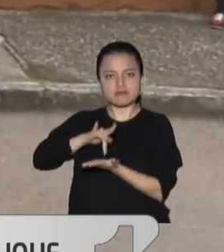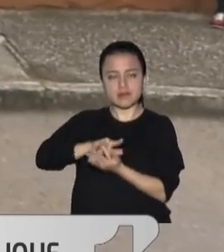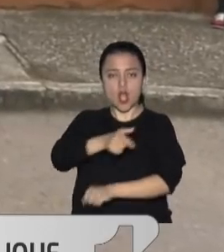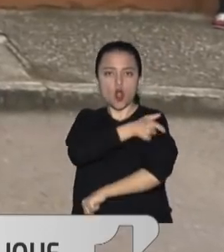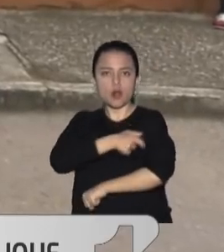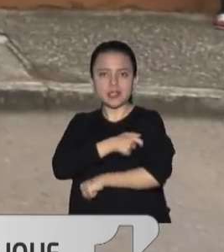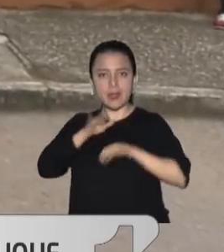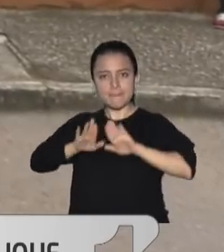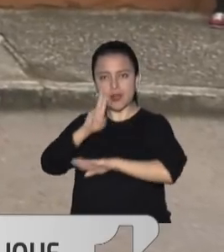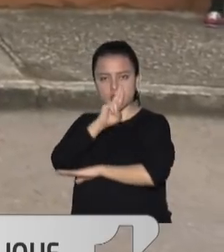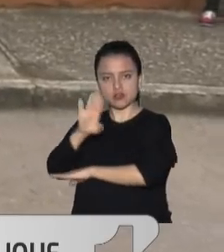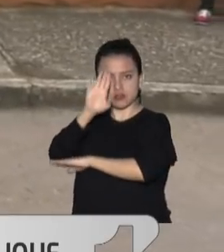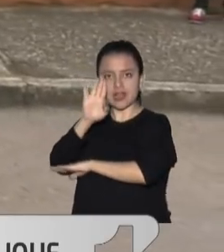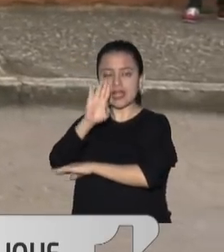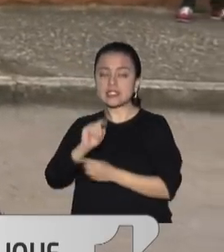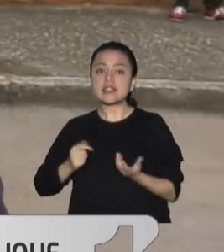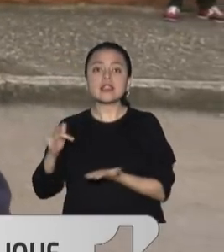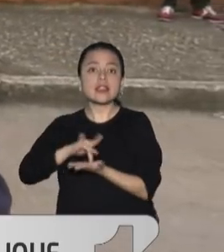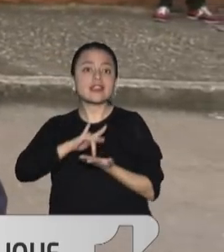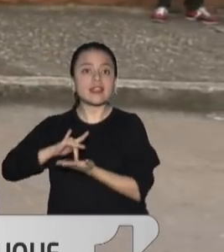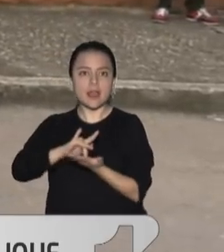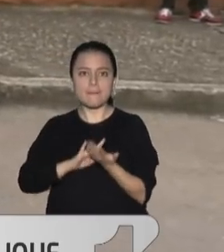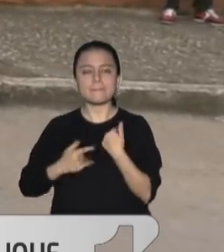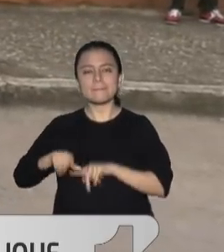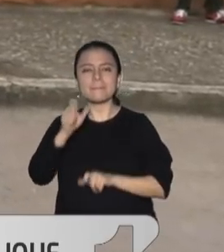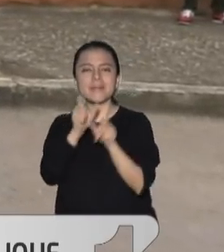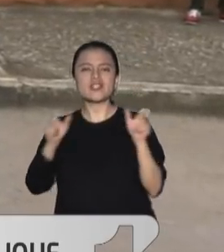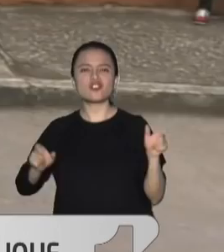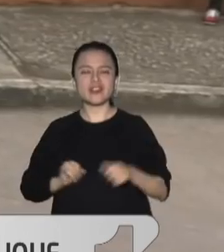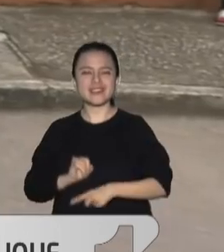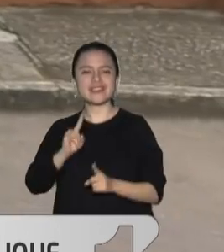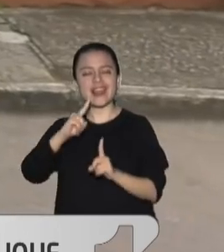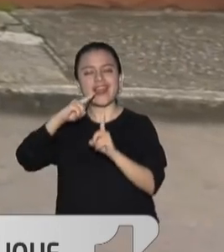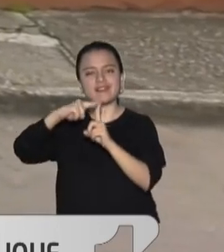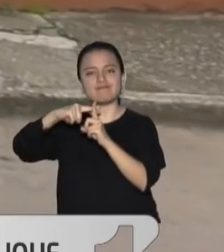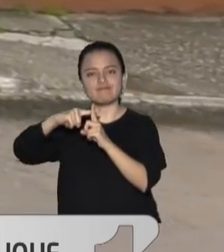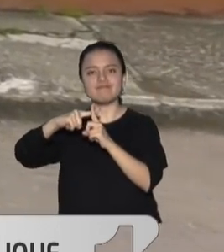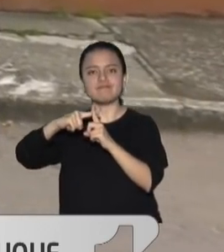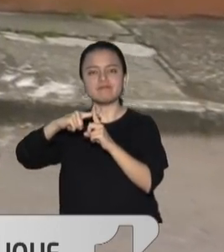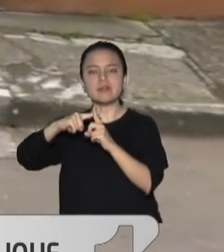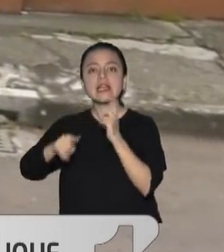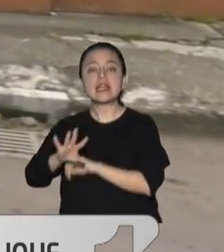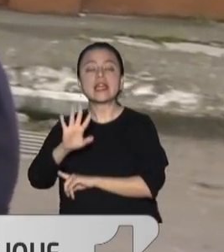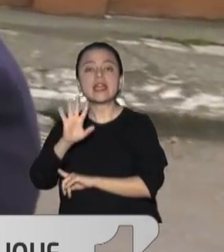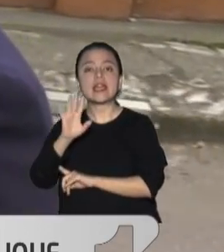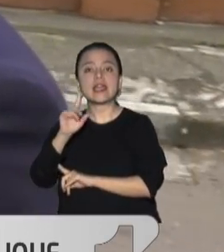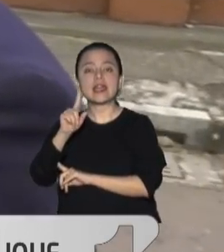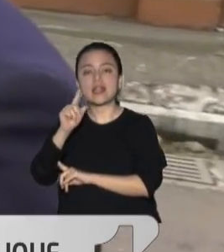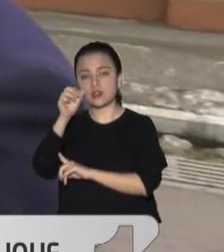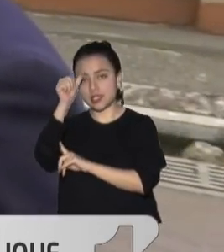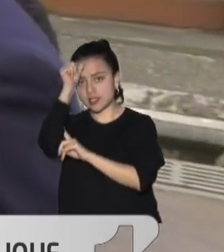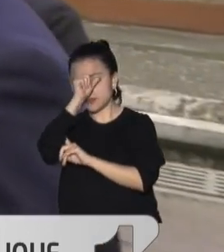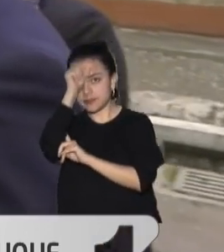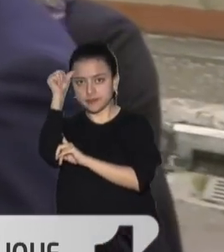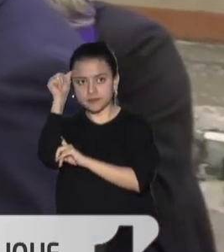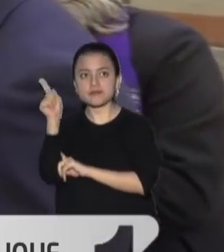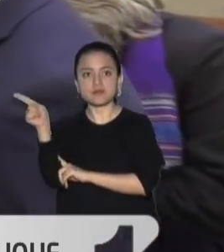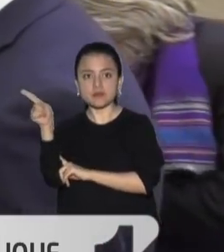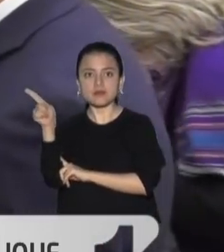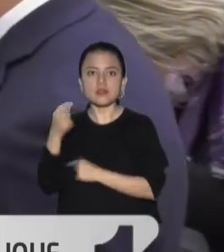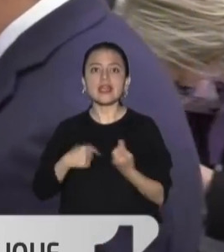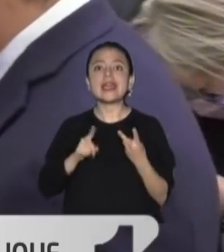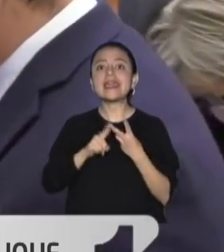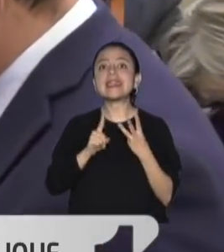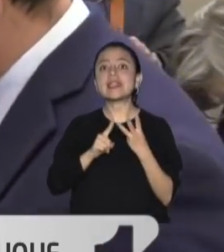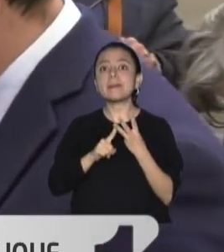de Paro y los facilitadores de la Iglesia Católica y también de la ONU. Estamos aquí en este momento con Francisco